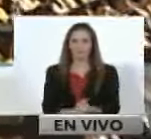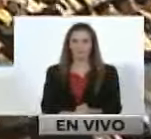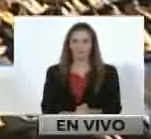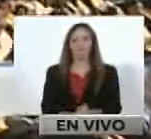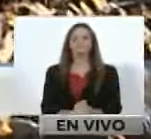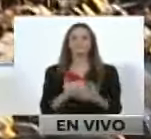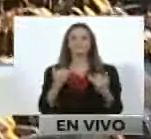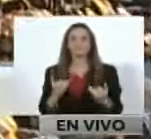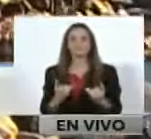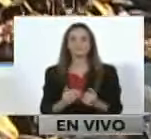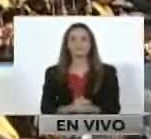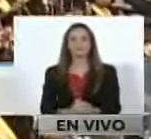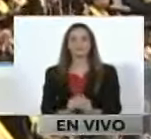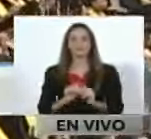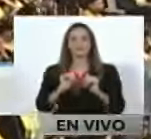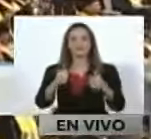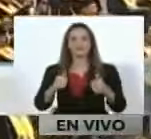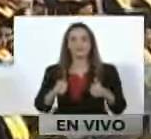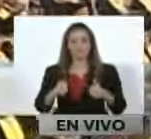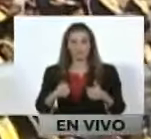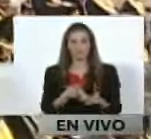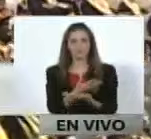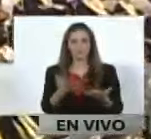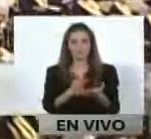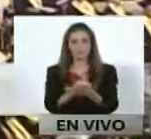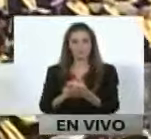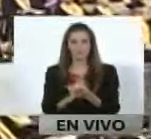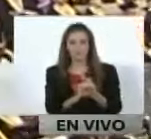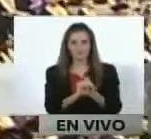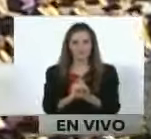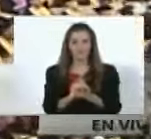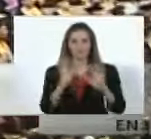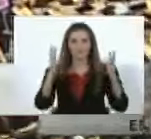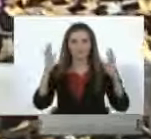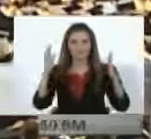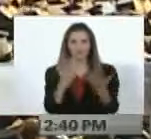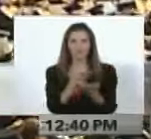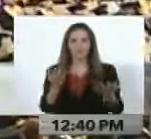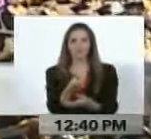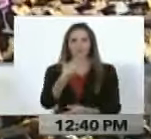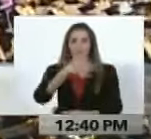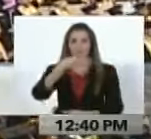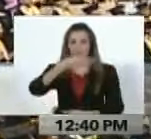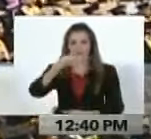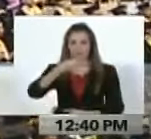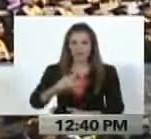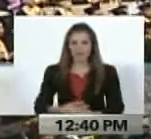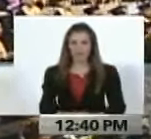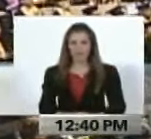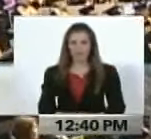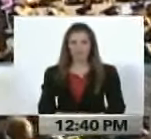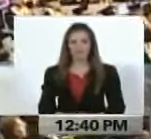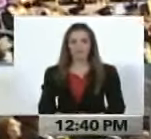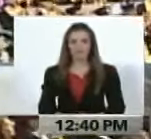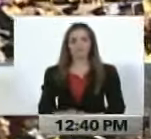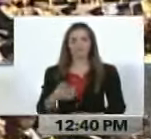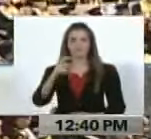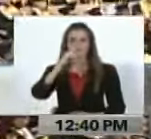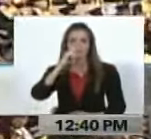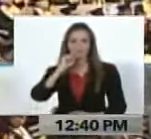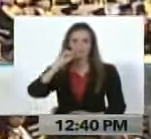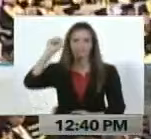así damos inicio. Señoras y señores, tengan todas y todos muy buenas tardes. El ciudadano Nicolás Maduro